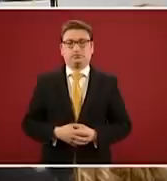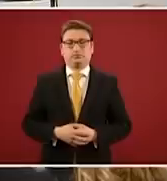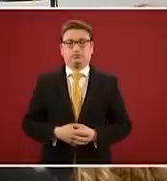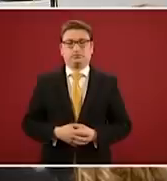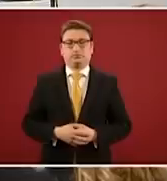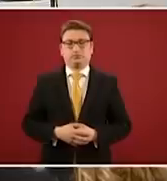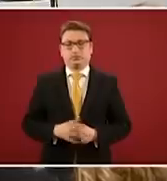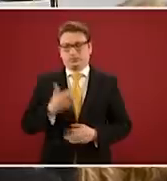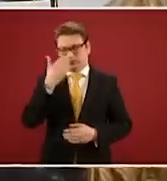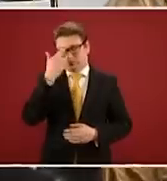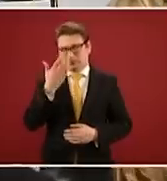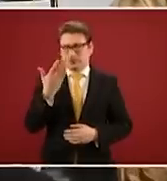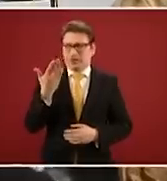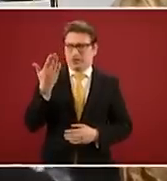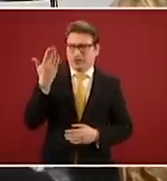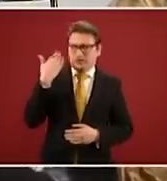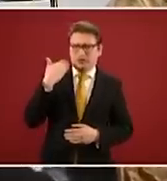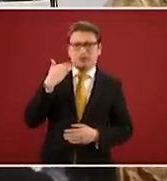El